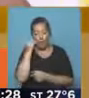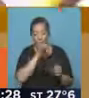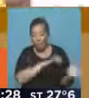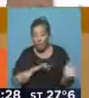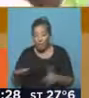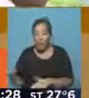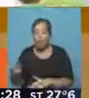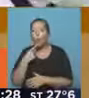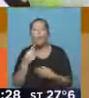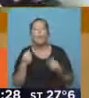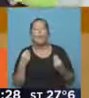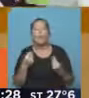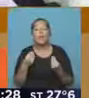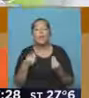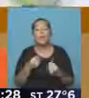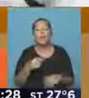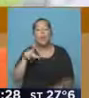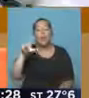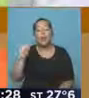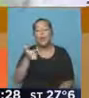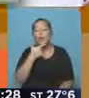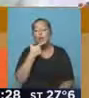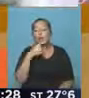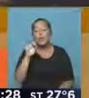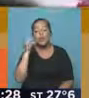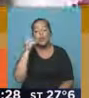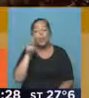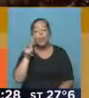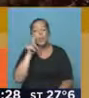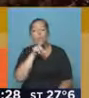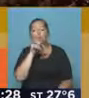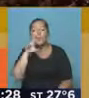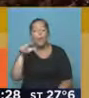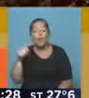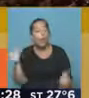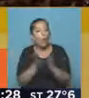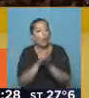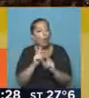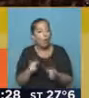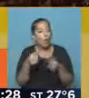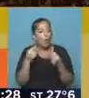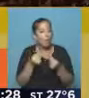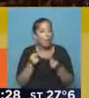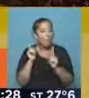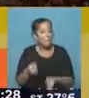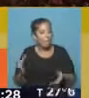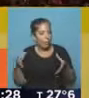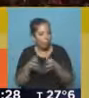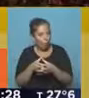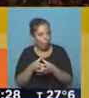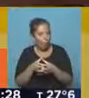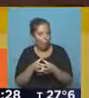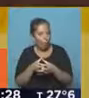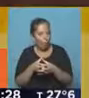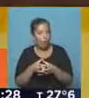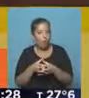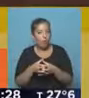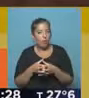la duda es porque guillermo lasso y cynthia viteri no van juntos porque provienen del mismo tronco el tronco es